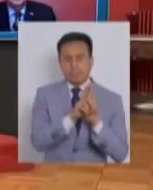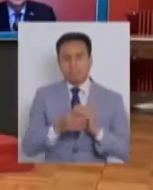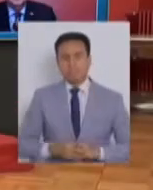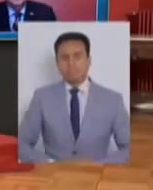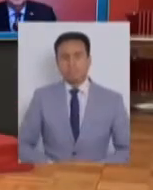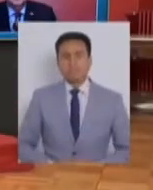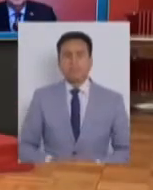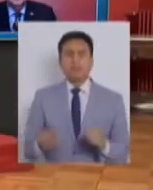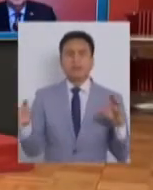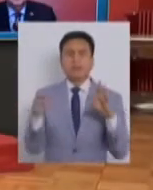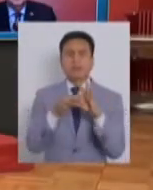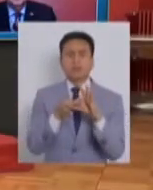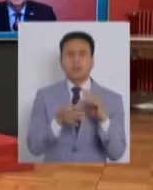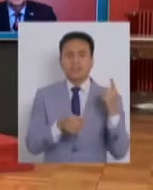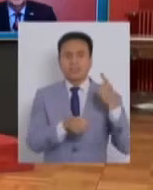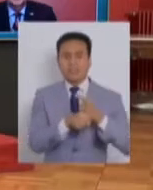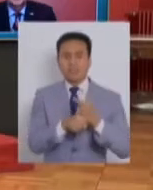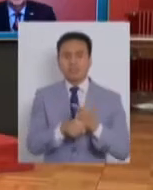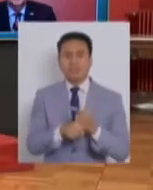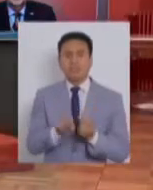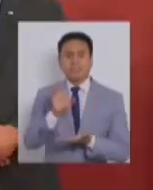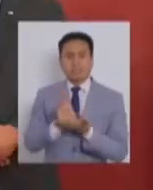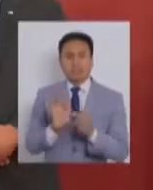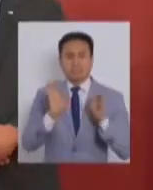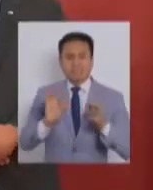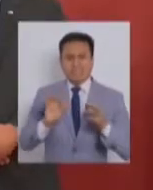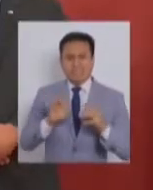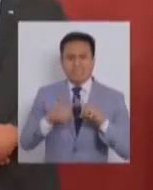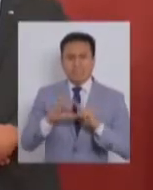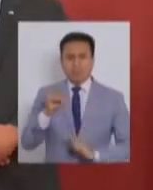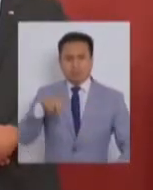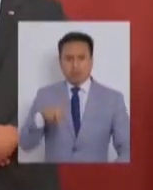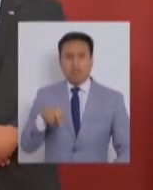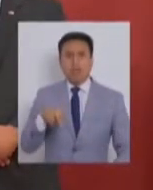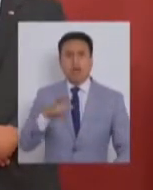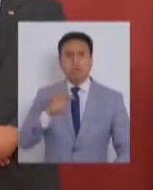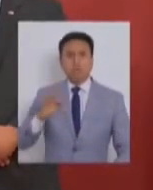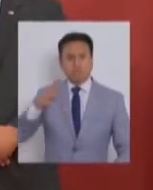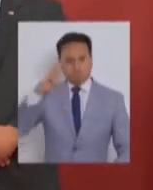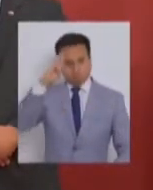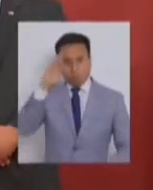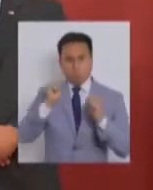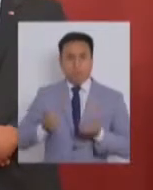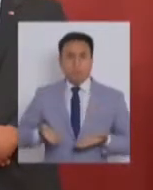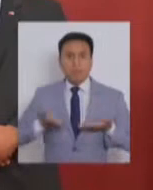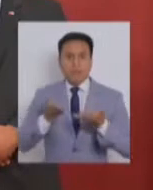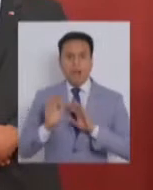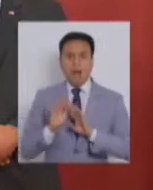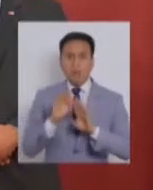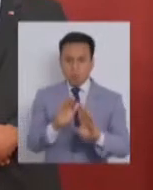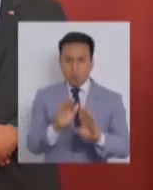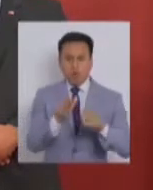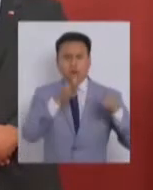lo que gatilla esta investigación son los negocios del presidente, y si uno revisa, la acusación constitucional es